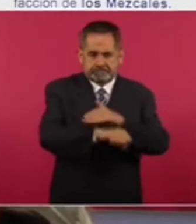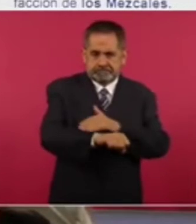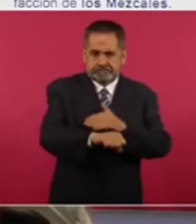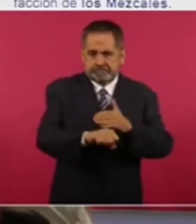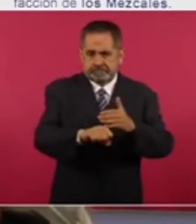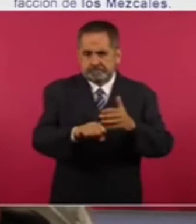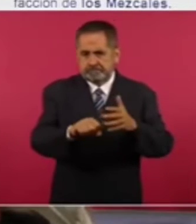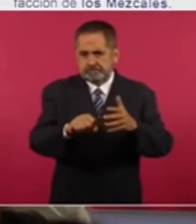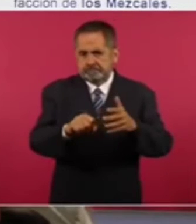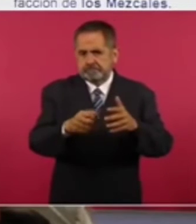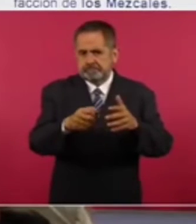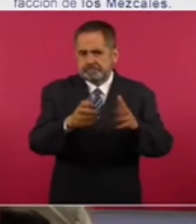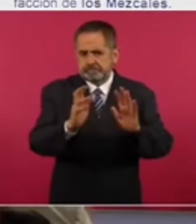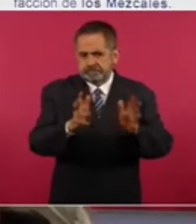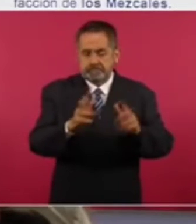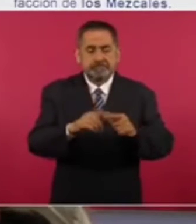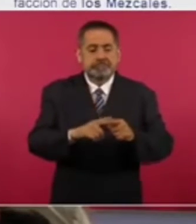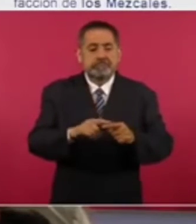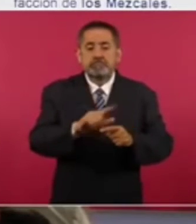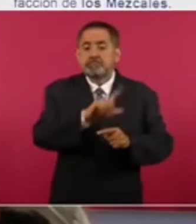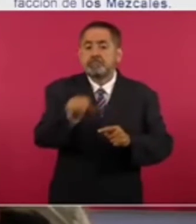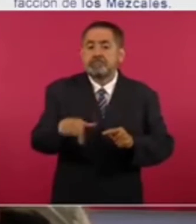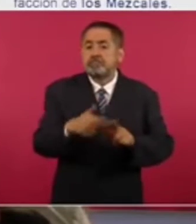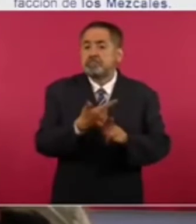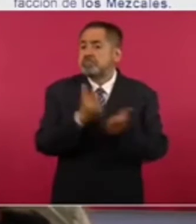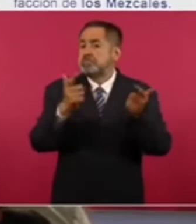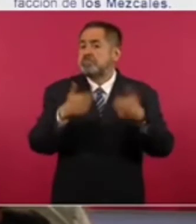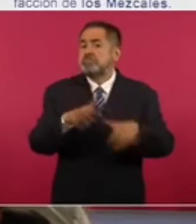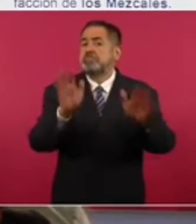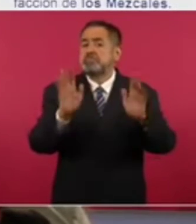aprendido, lo dejan en libertad.